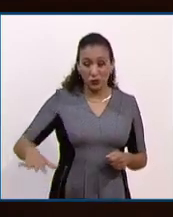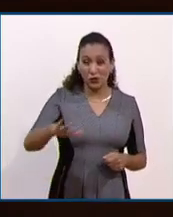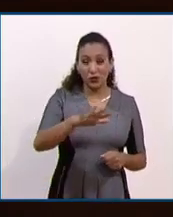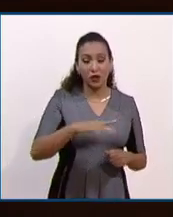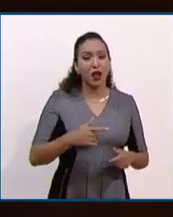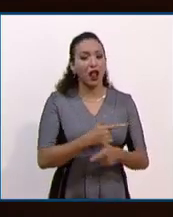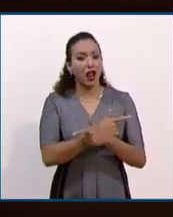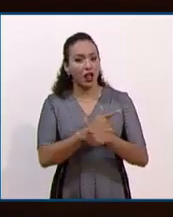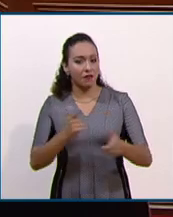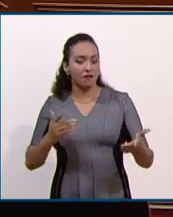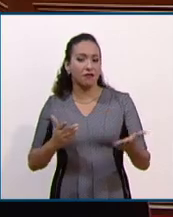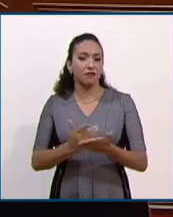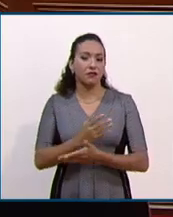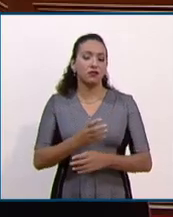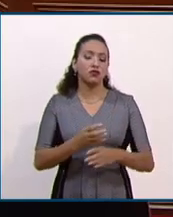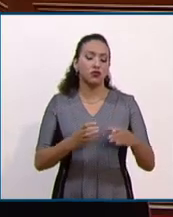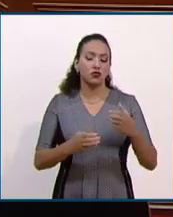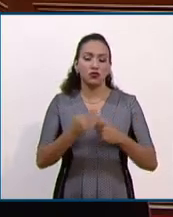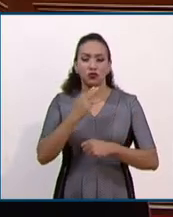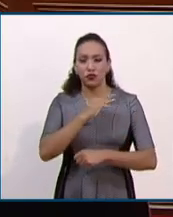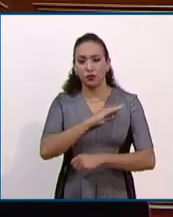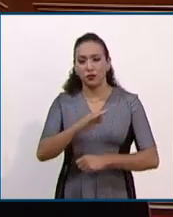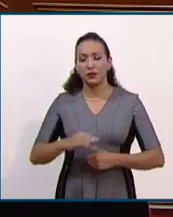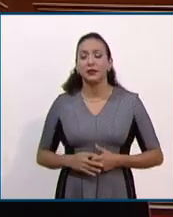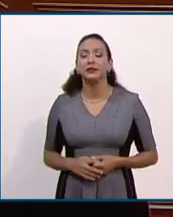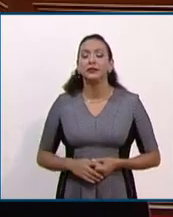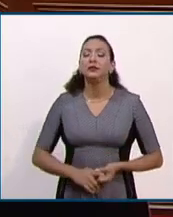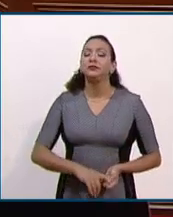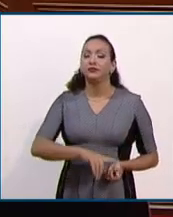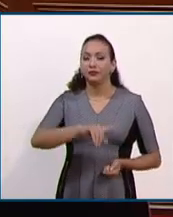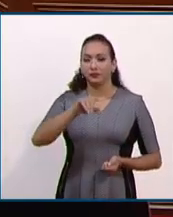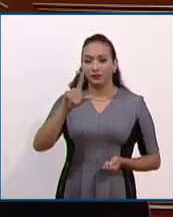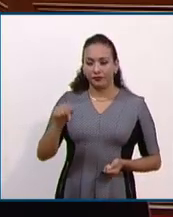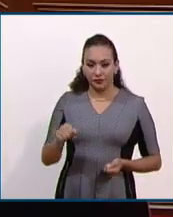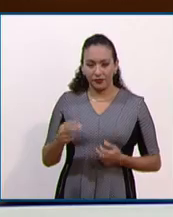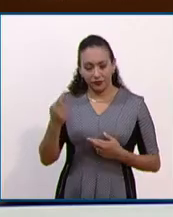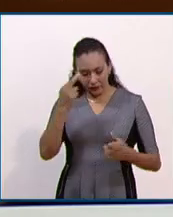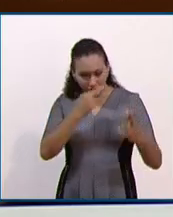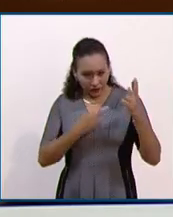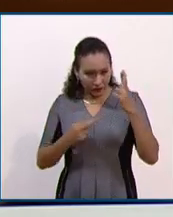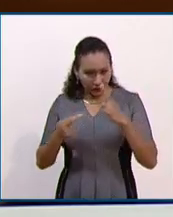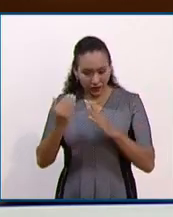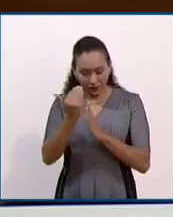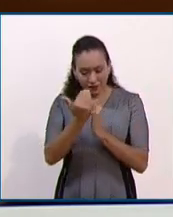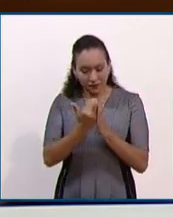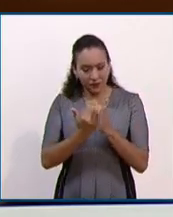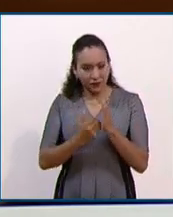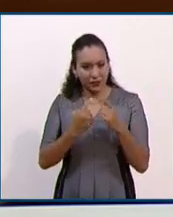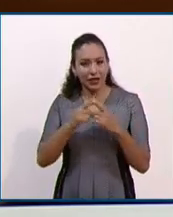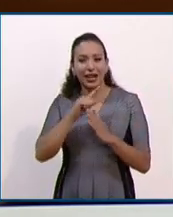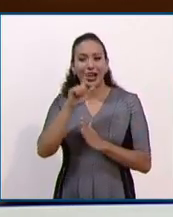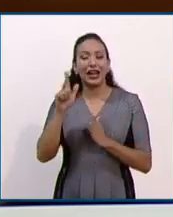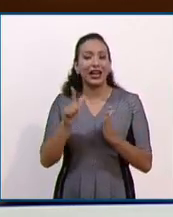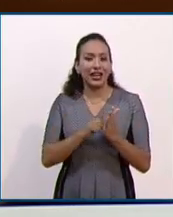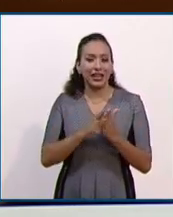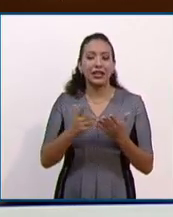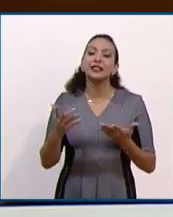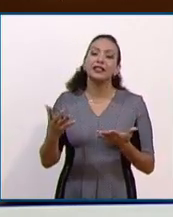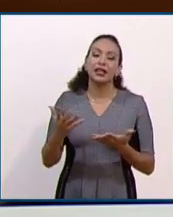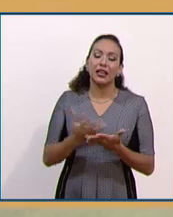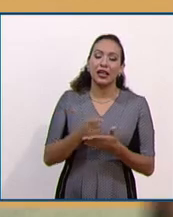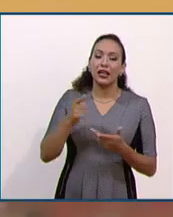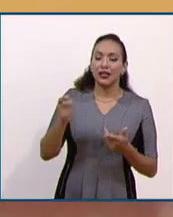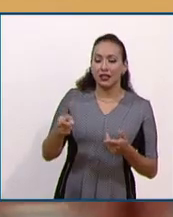libremente de su patrimonio. En otro asunto, el Pleno declaró inválidas diversas disposiciones de leyes de ingresos municipales de